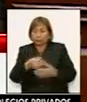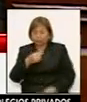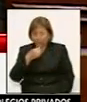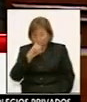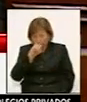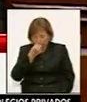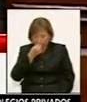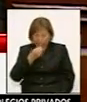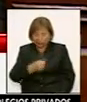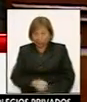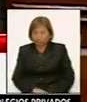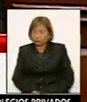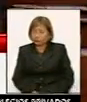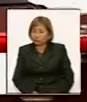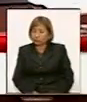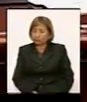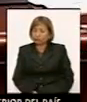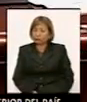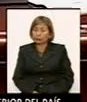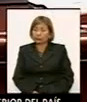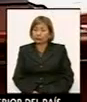presidente.